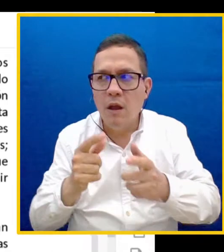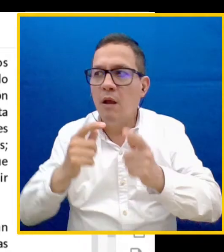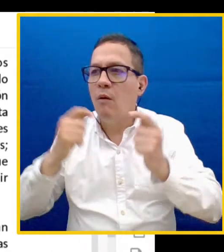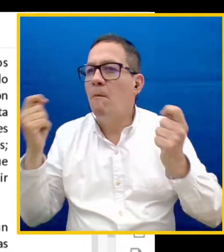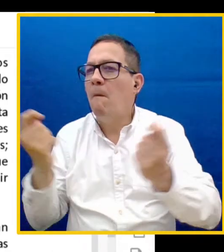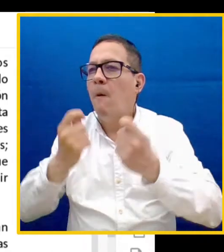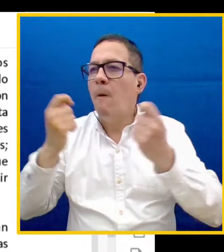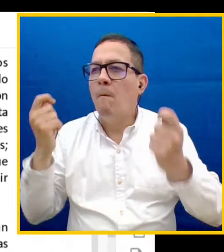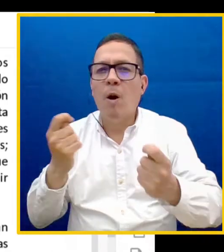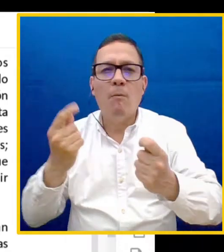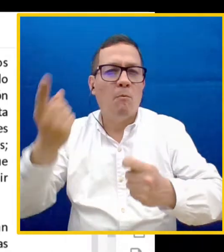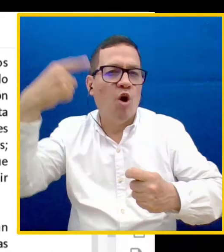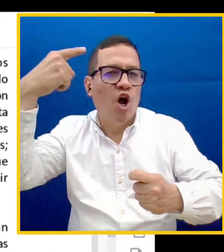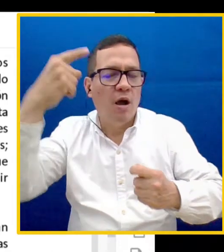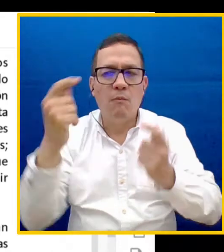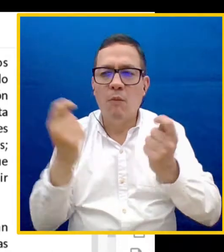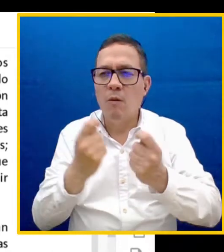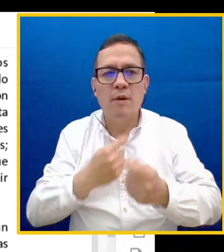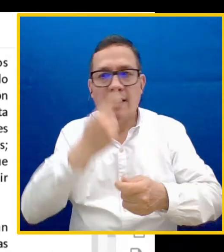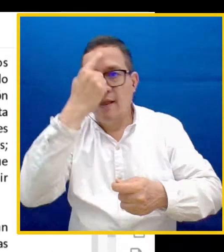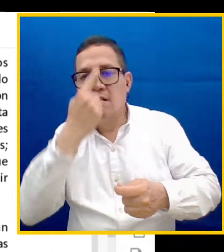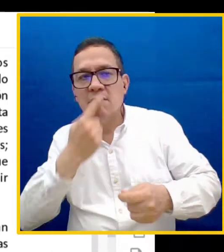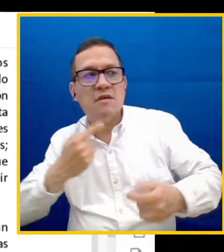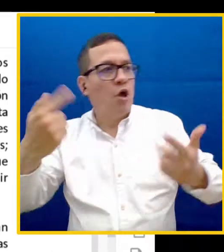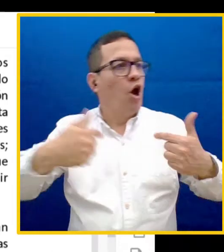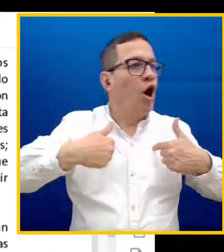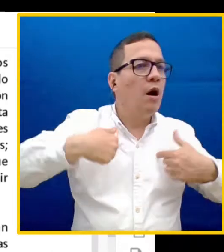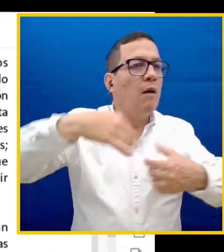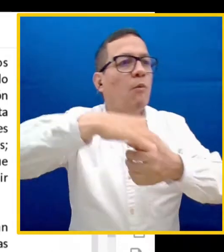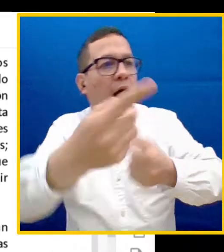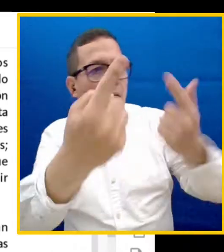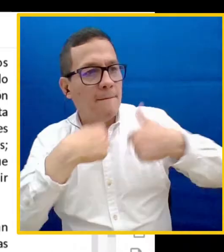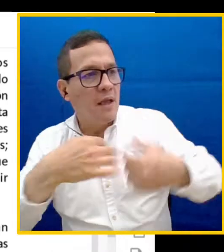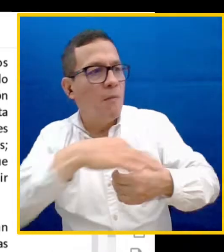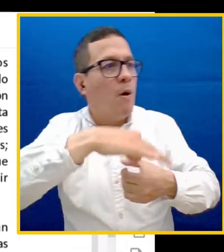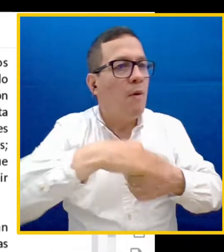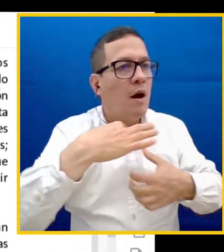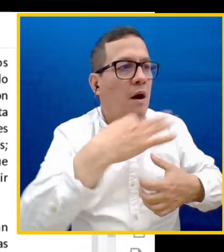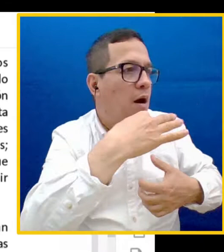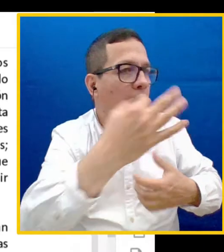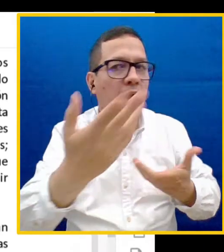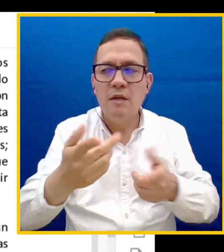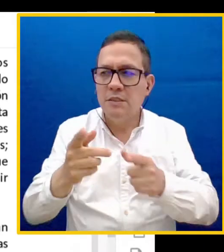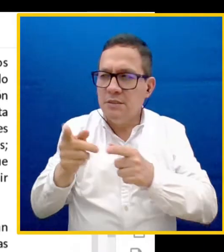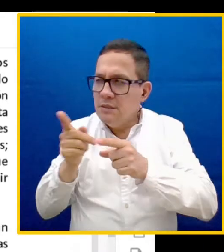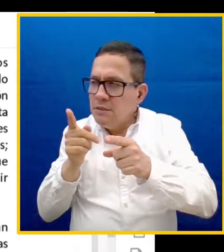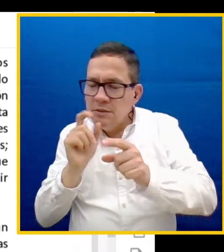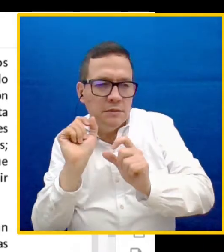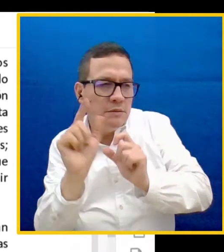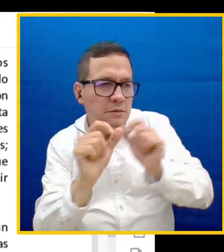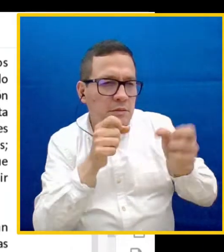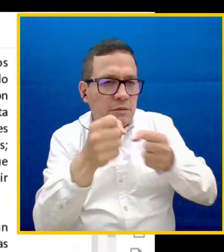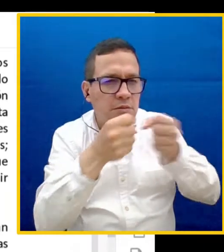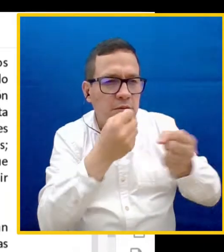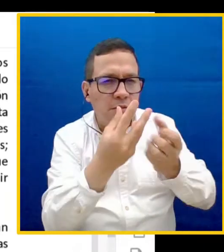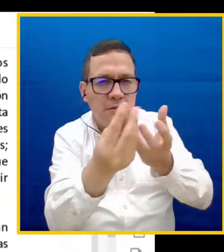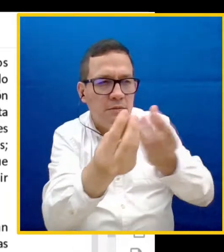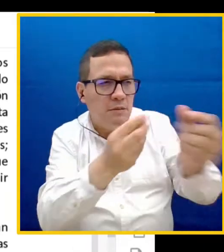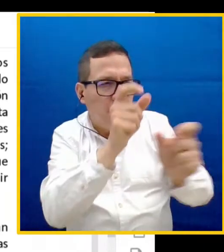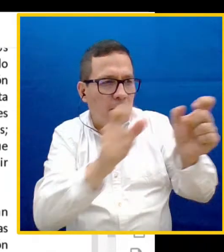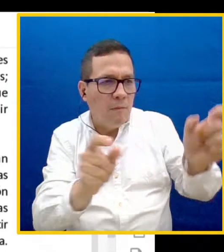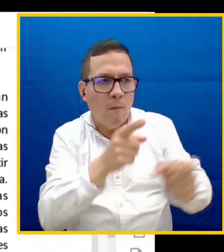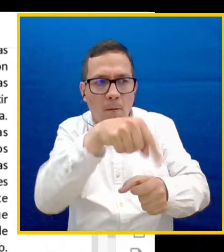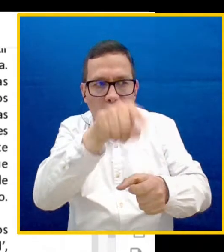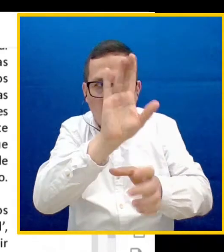políticos, definiendo el perfil de los candidatos y los temas que más interesan a distintas porciones de los